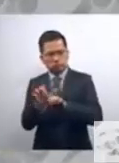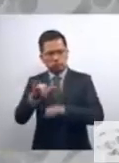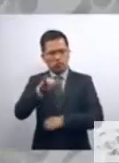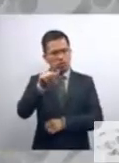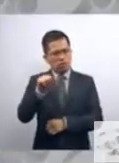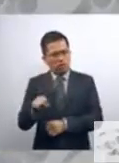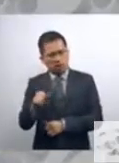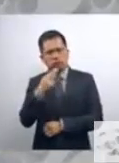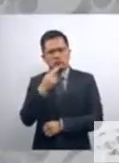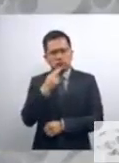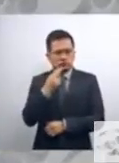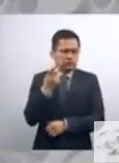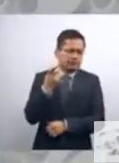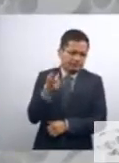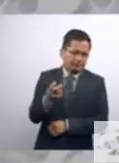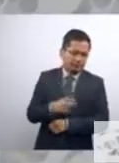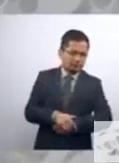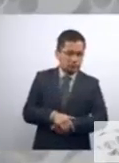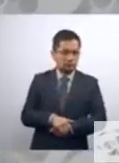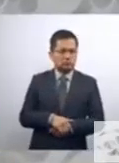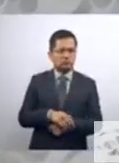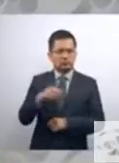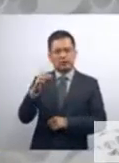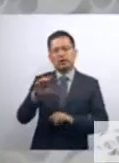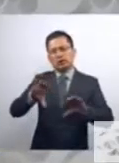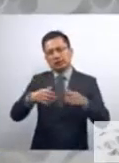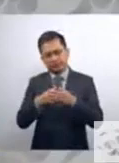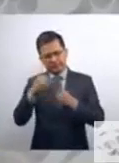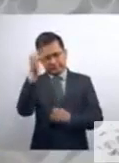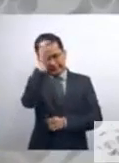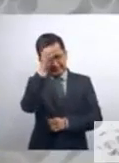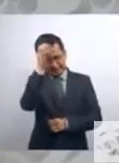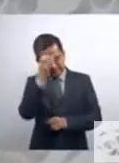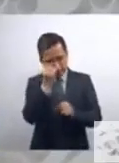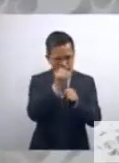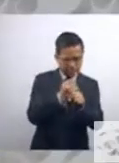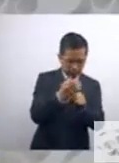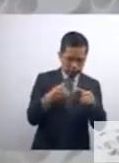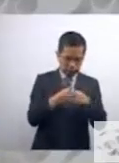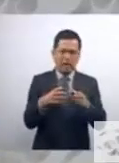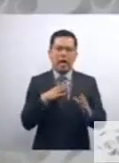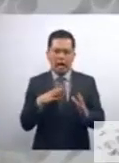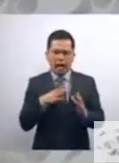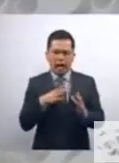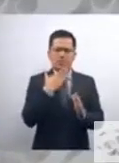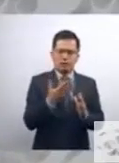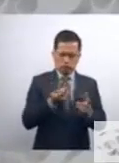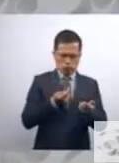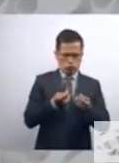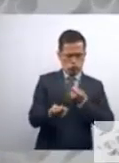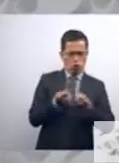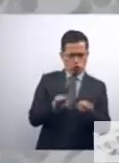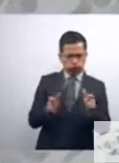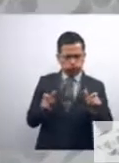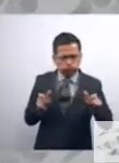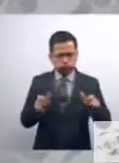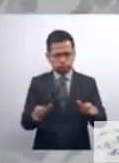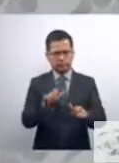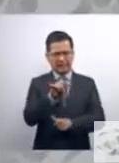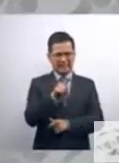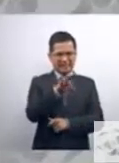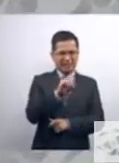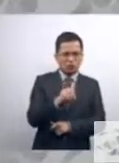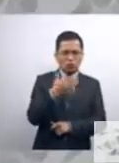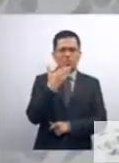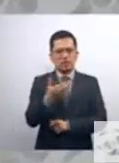artificial. Si bien la comunidad científica cuenta con controles éticos eficientes al interior de cada especialidad